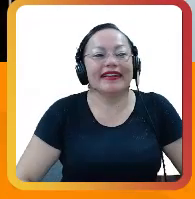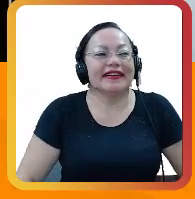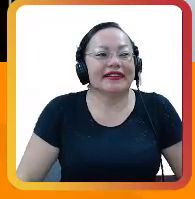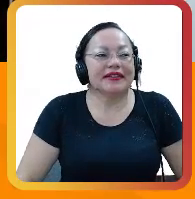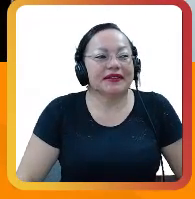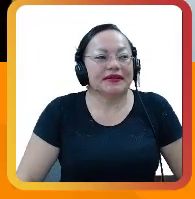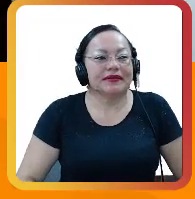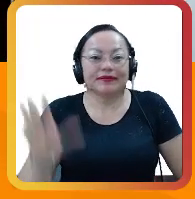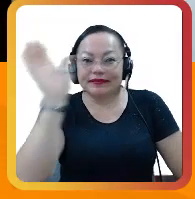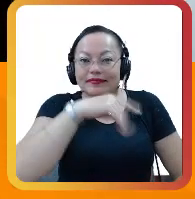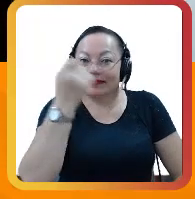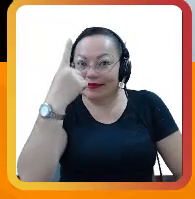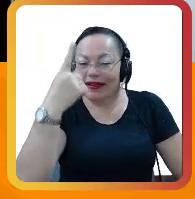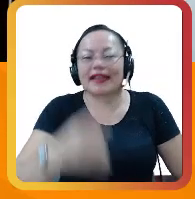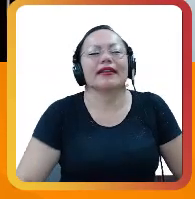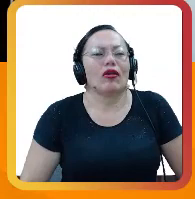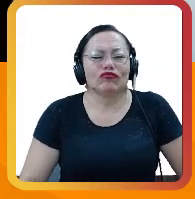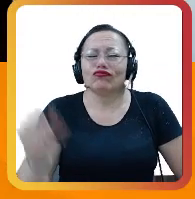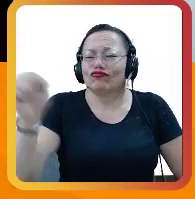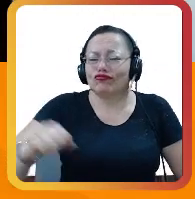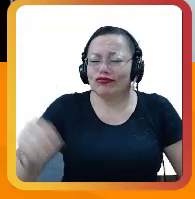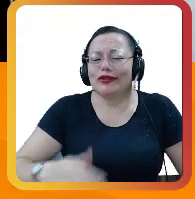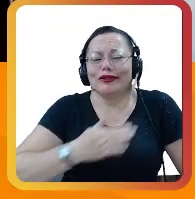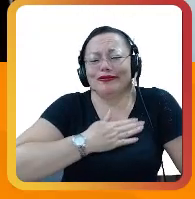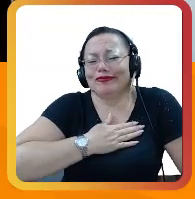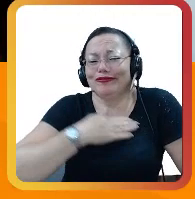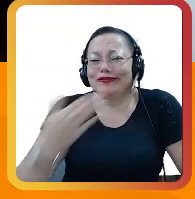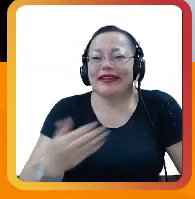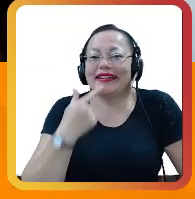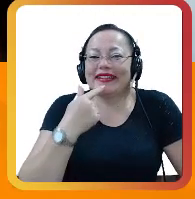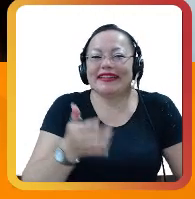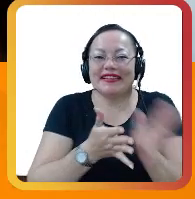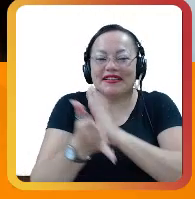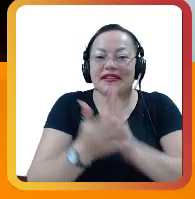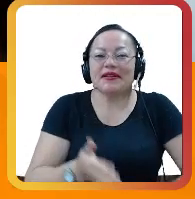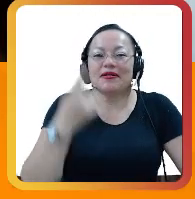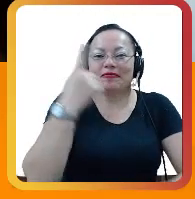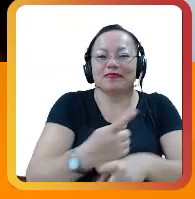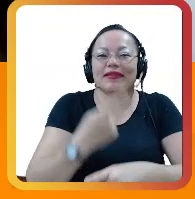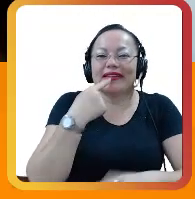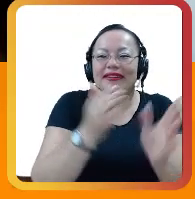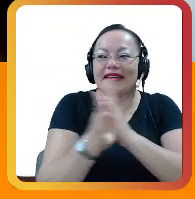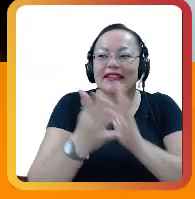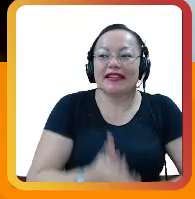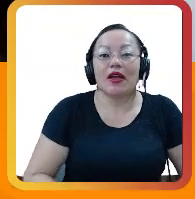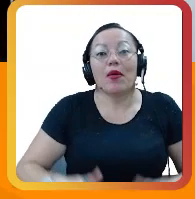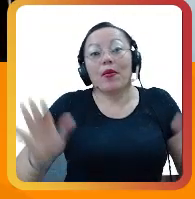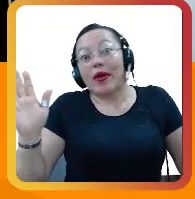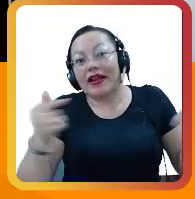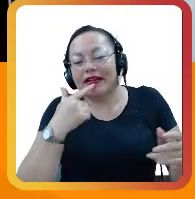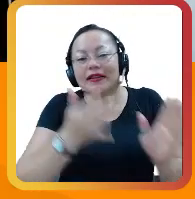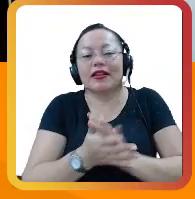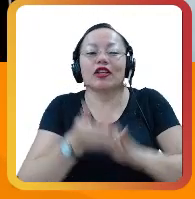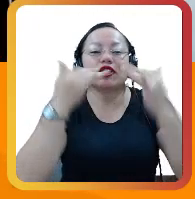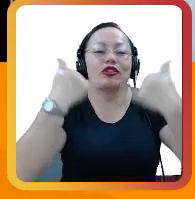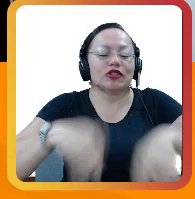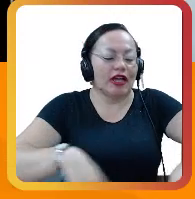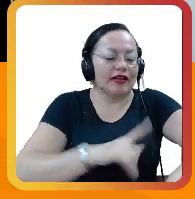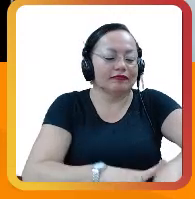¿Qué tal, eh? Pero por supuesto que sí. Sí, sí, así es. Bueno, Laurita, vamos llegando al